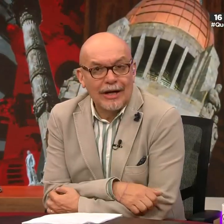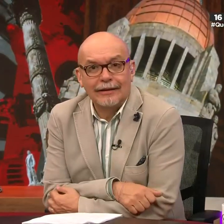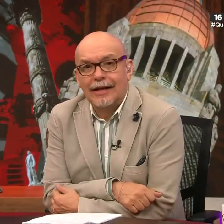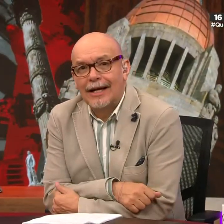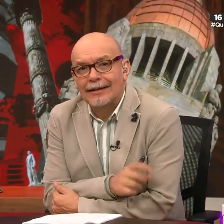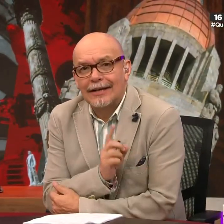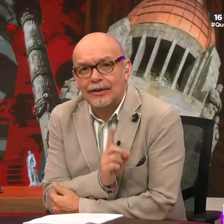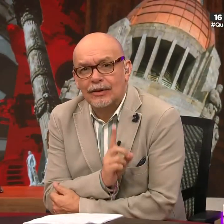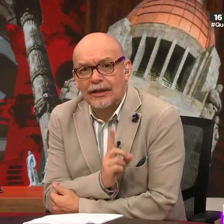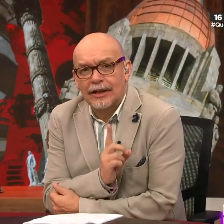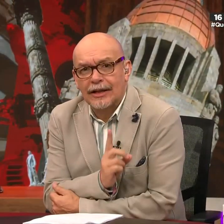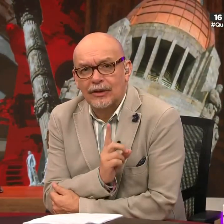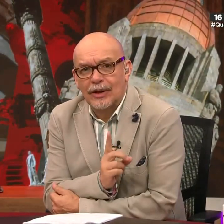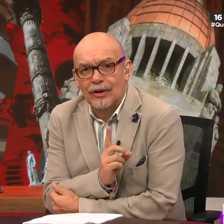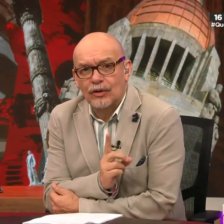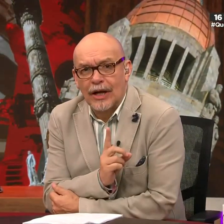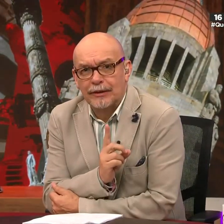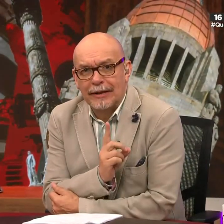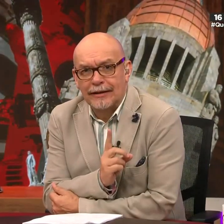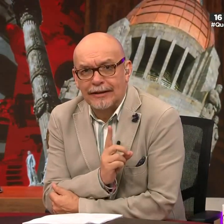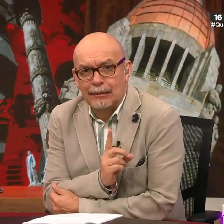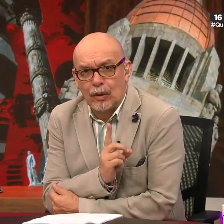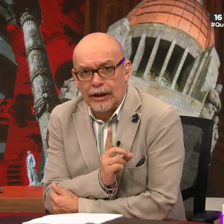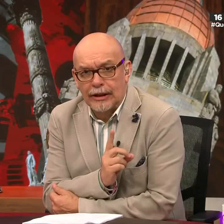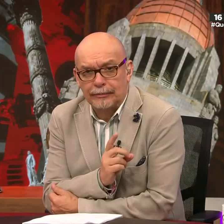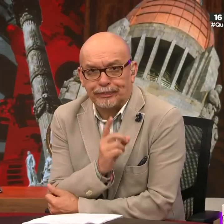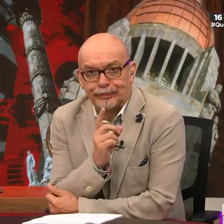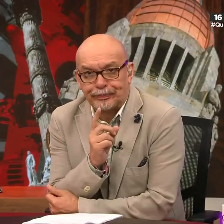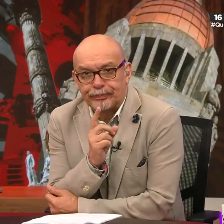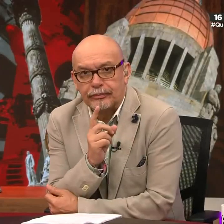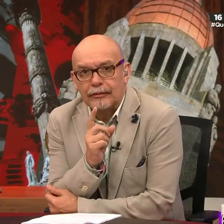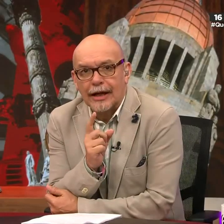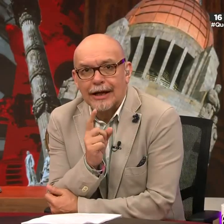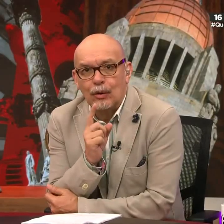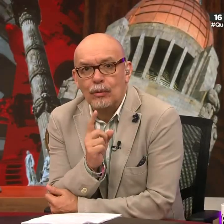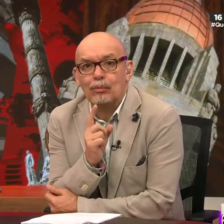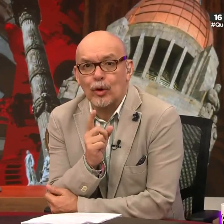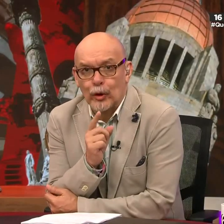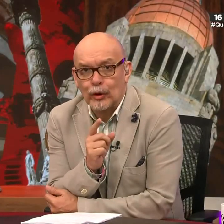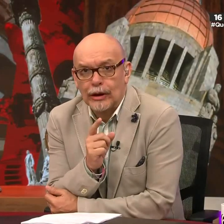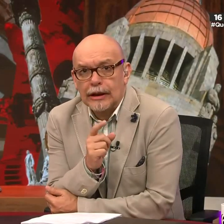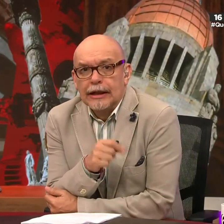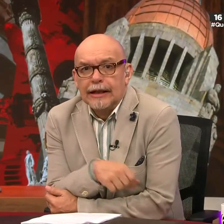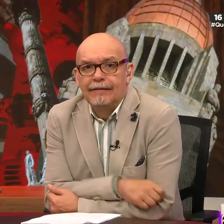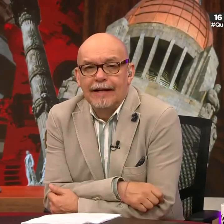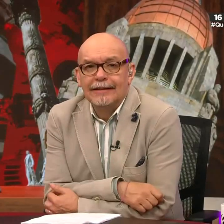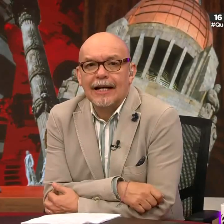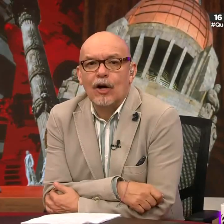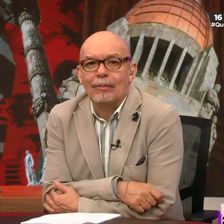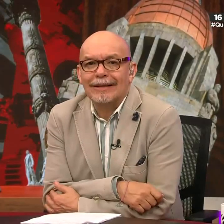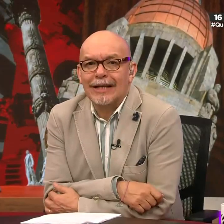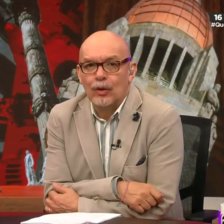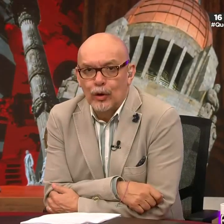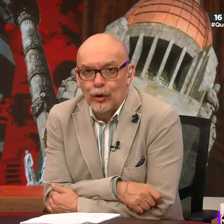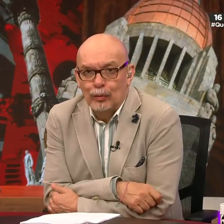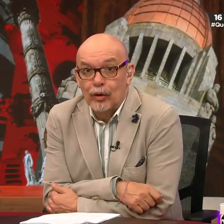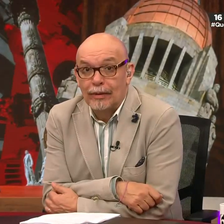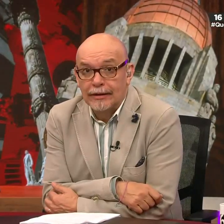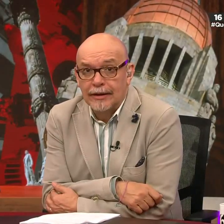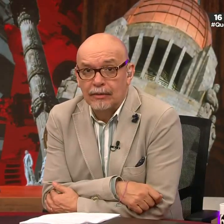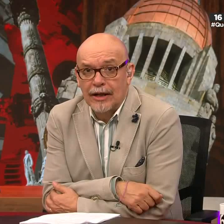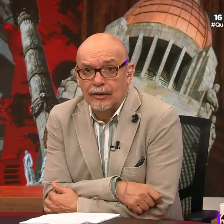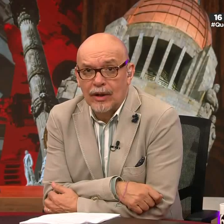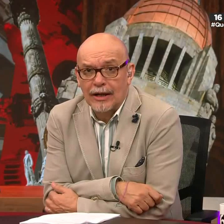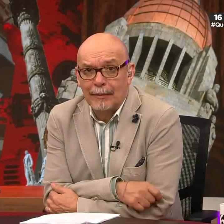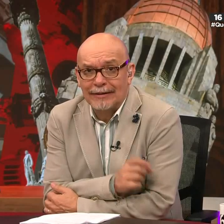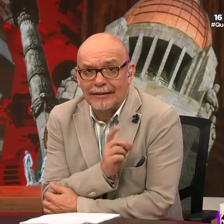información. Ante la cancelación de las candidaturas de los aspirantes de Morena, Raúl Morón y Félix Salgado Macedonio por